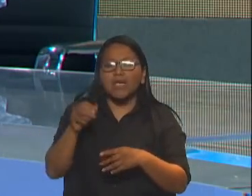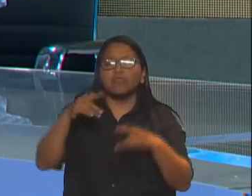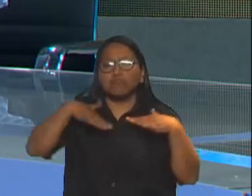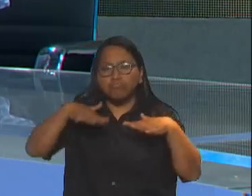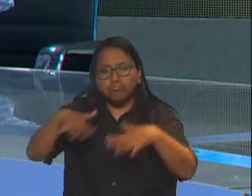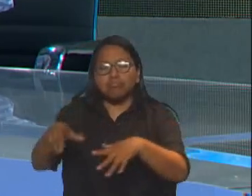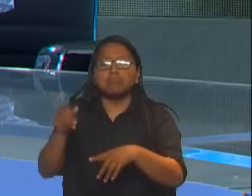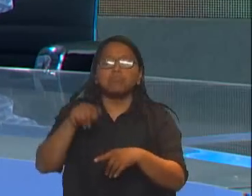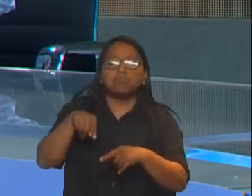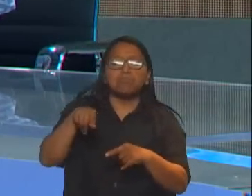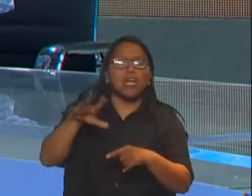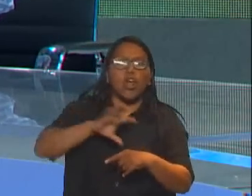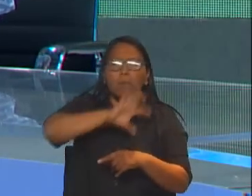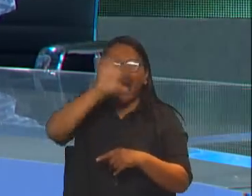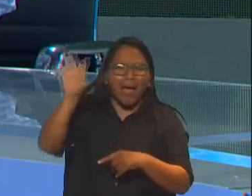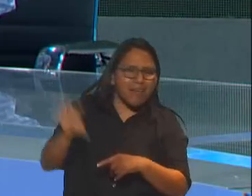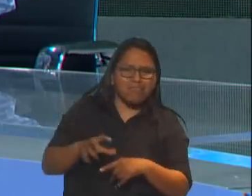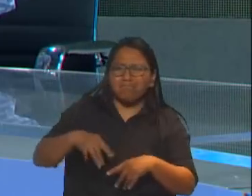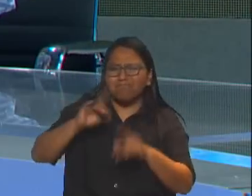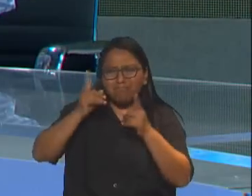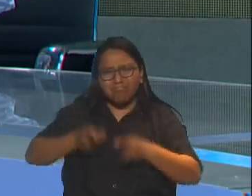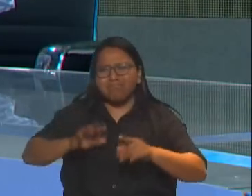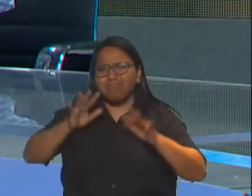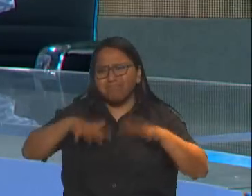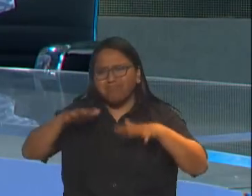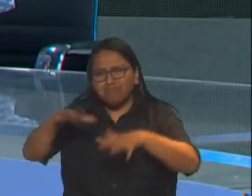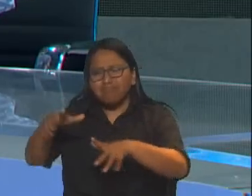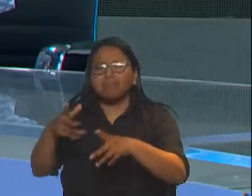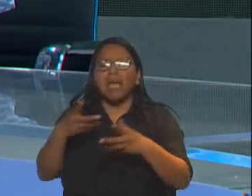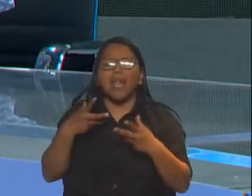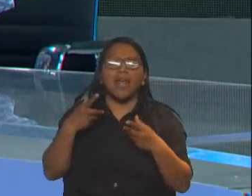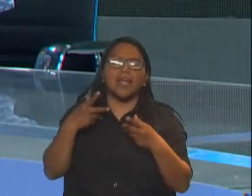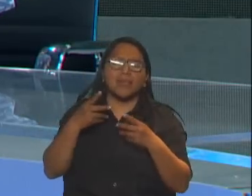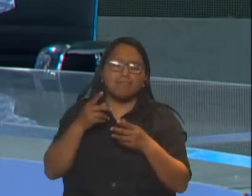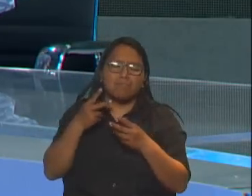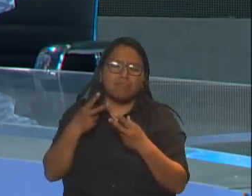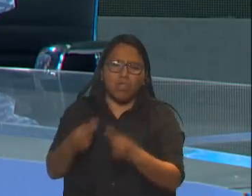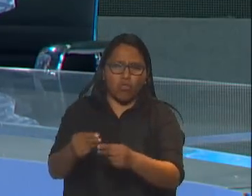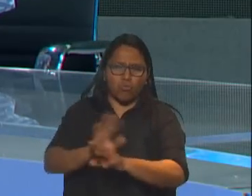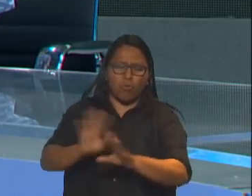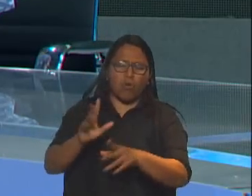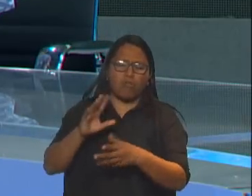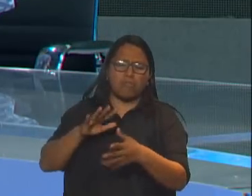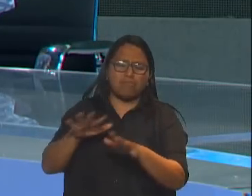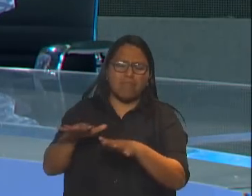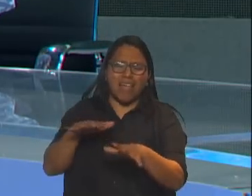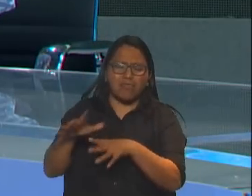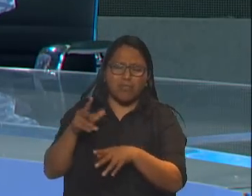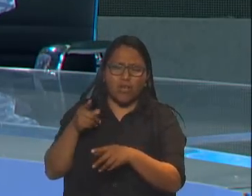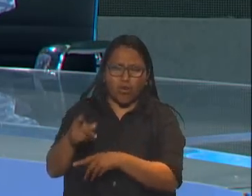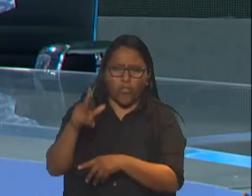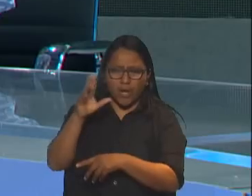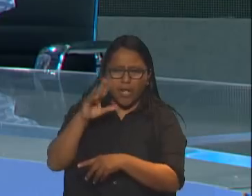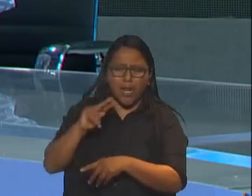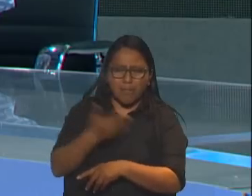convocatoria pero prácticamente en todo el país se están generando concentraciones para repudiar lo sucedido con la vicepresidenta que va a pasar en mendoza